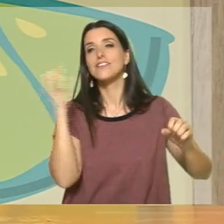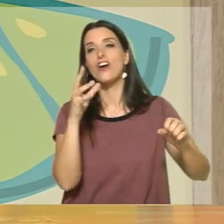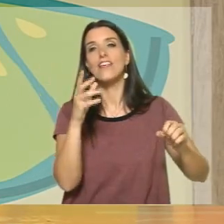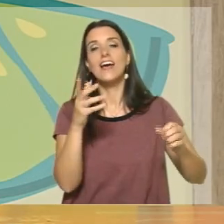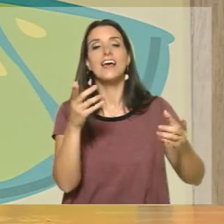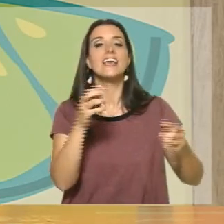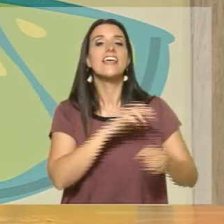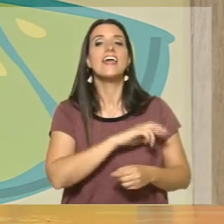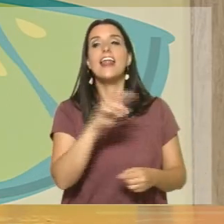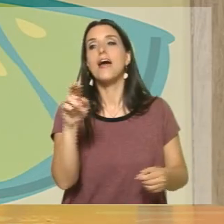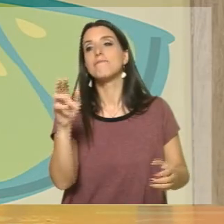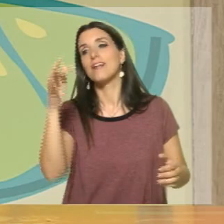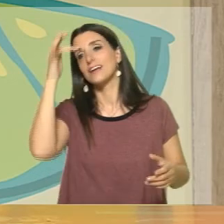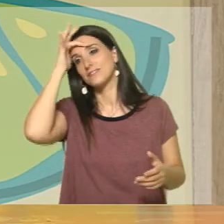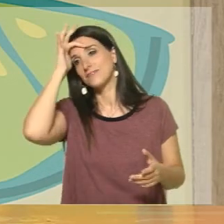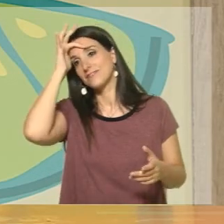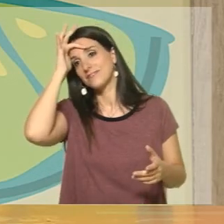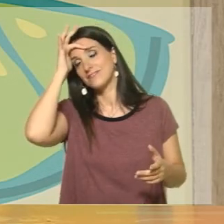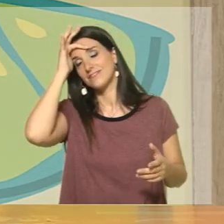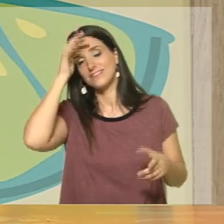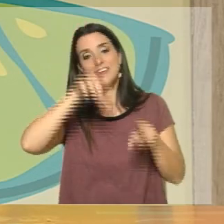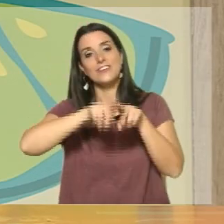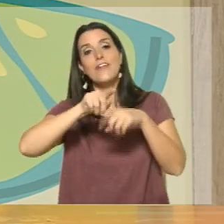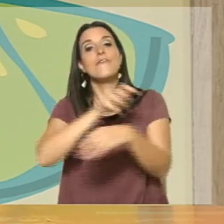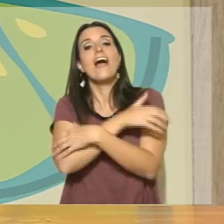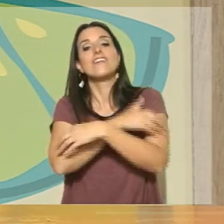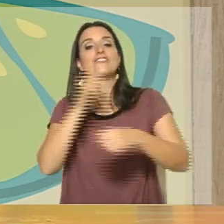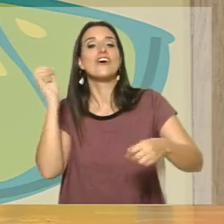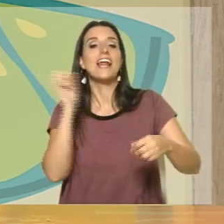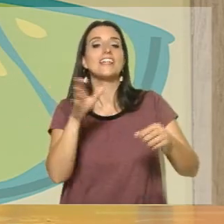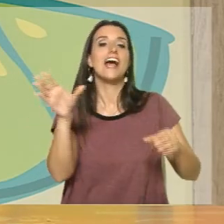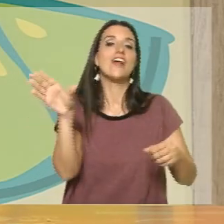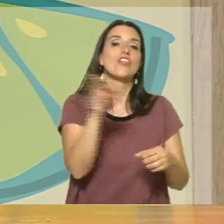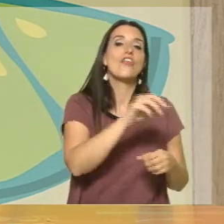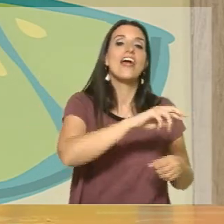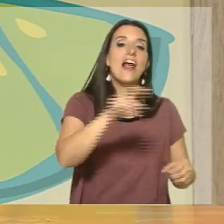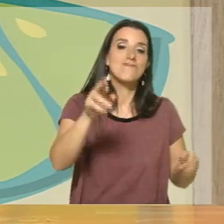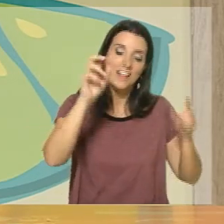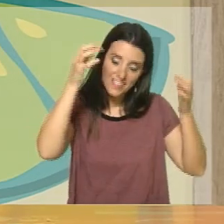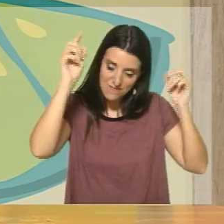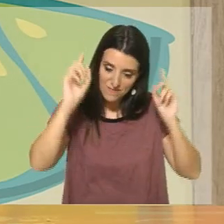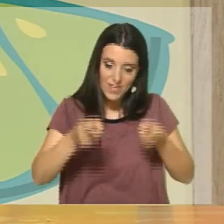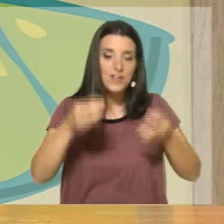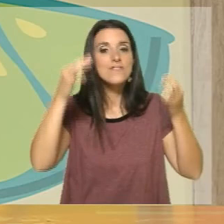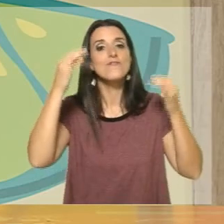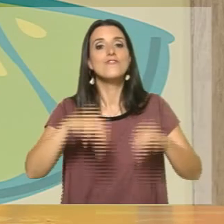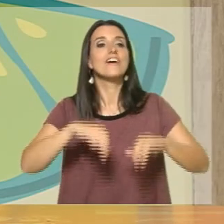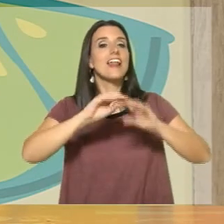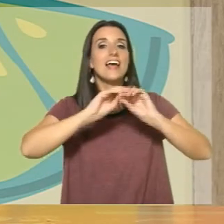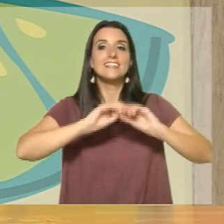Rampla. Igual un abrazo grande a toda la parcialidad de Rampla, que también hicieron un gran partido, una gran campaña. Y